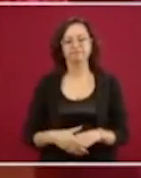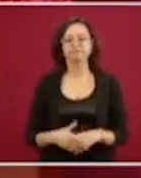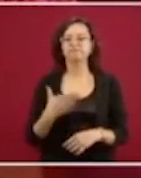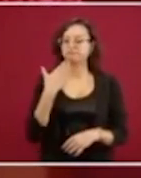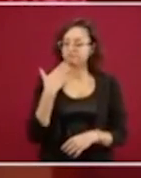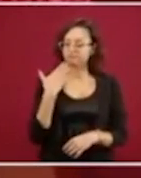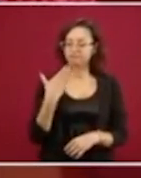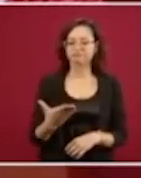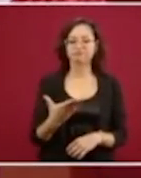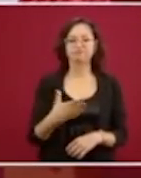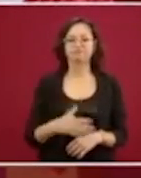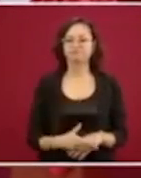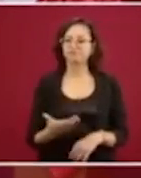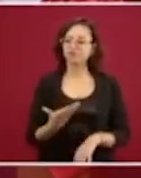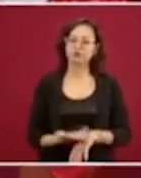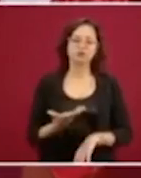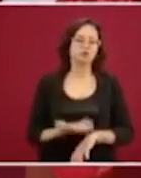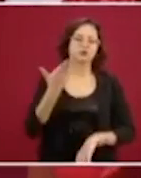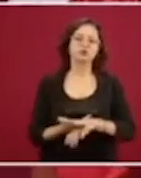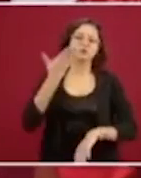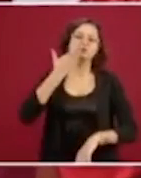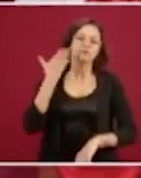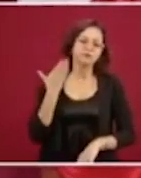muy bien, requete bien,